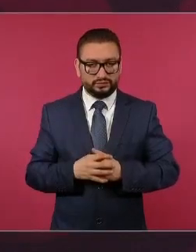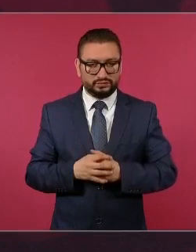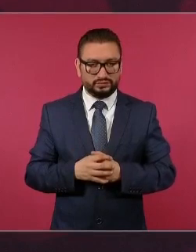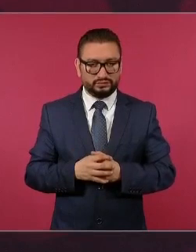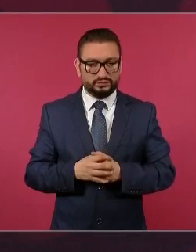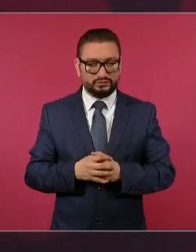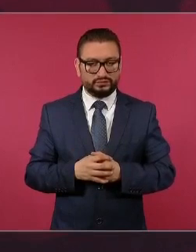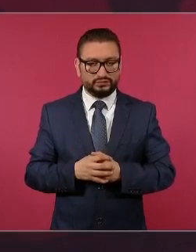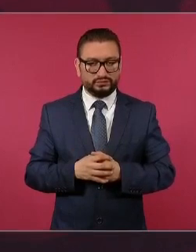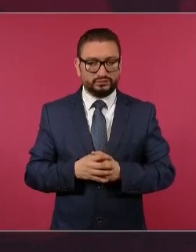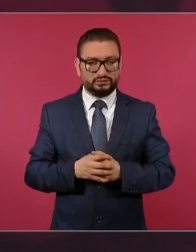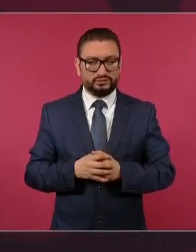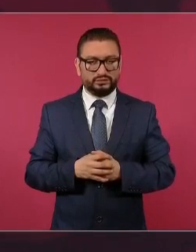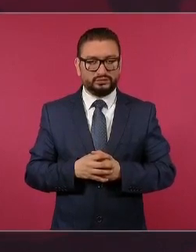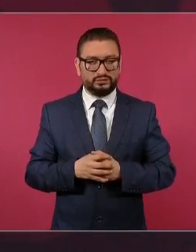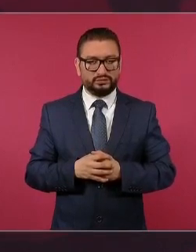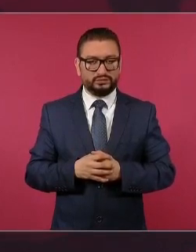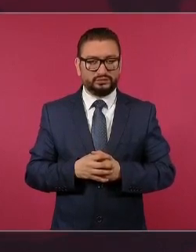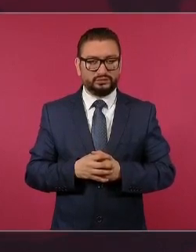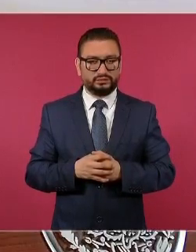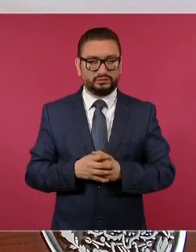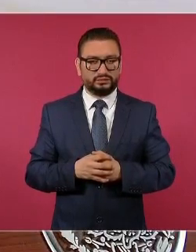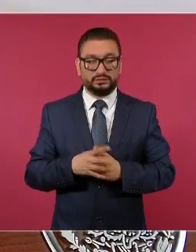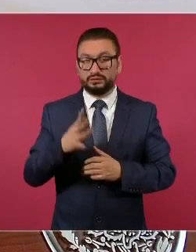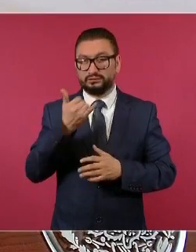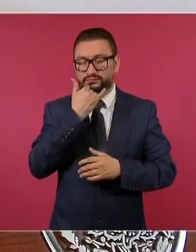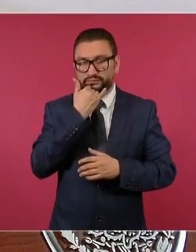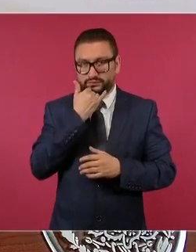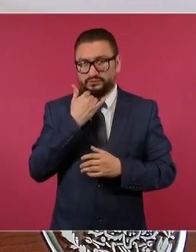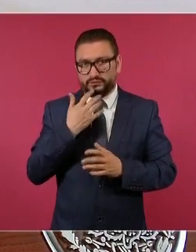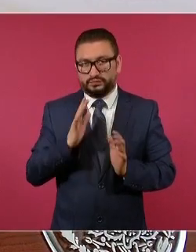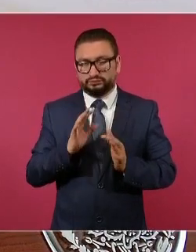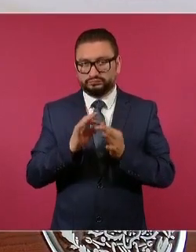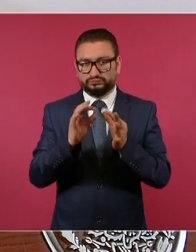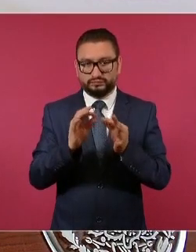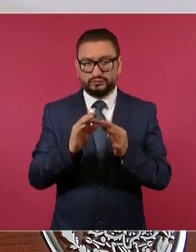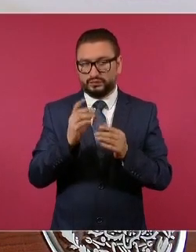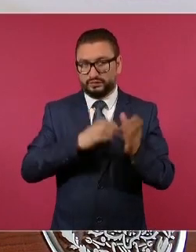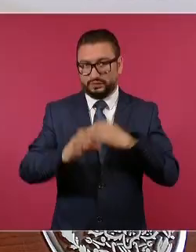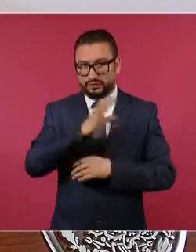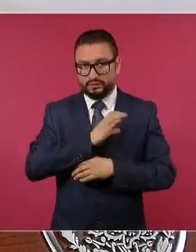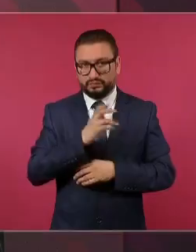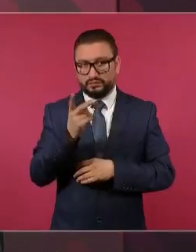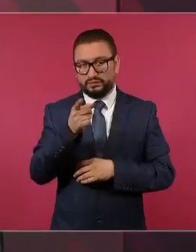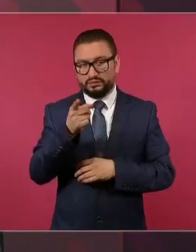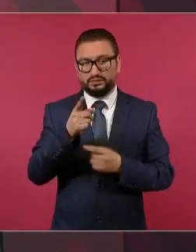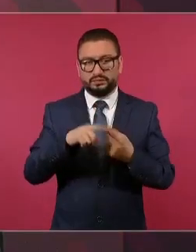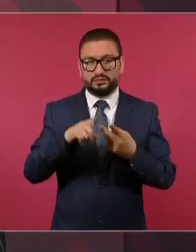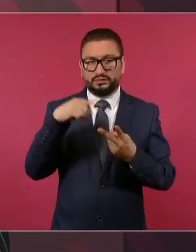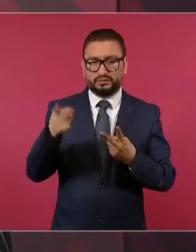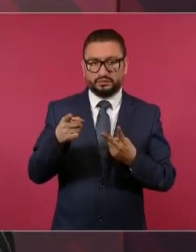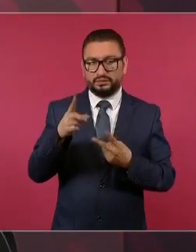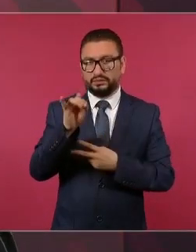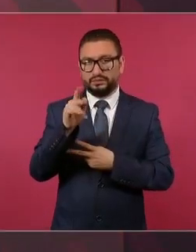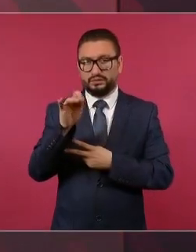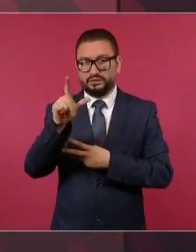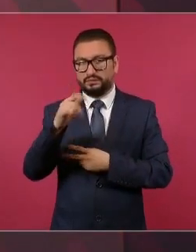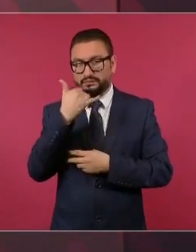Que me perdonen, Claudia y